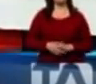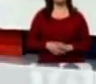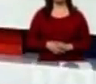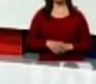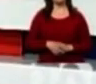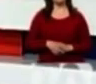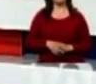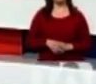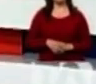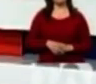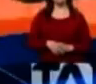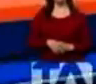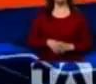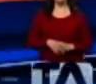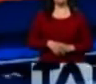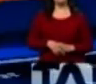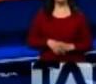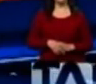barrio.